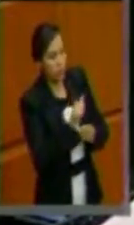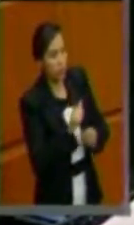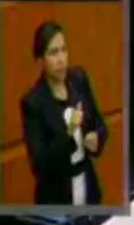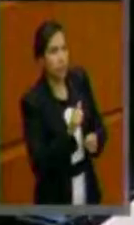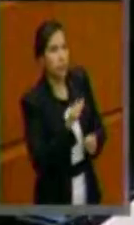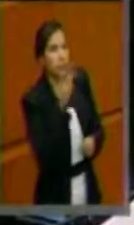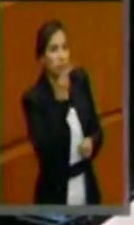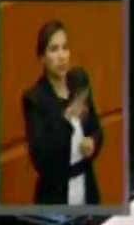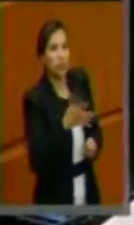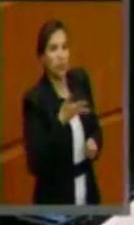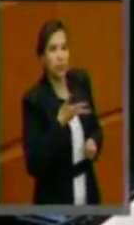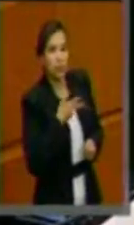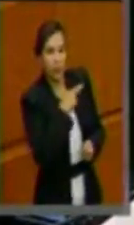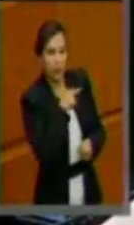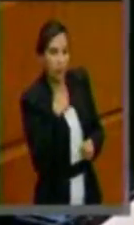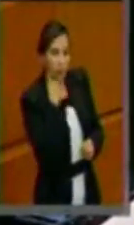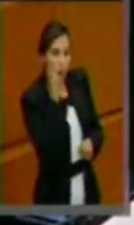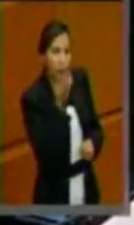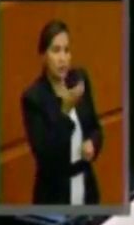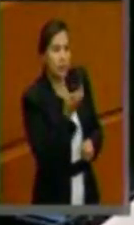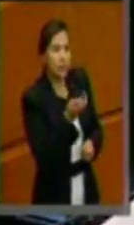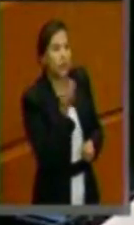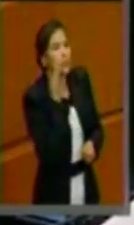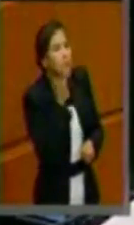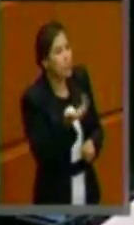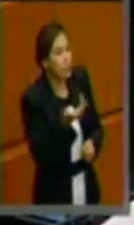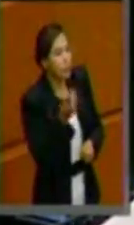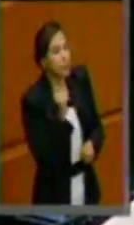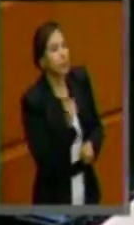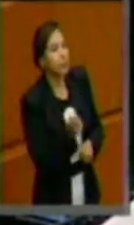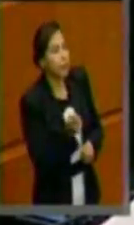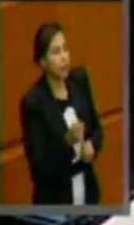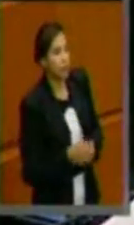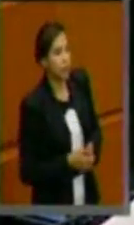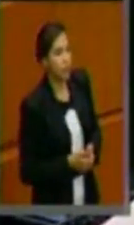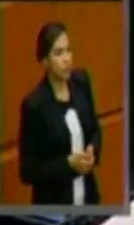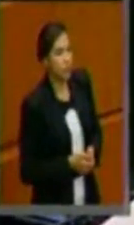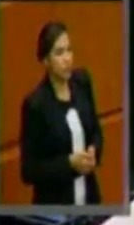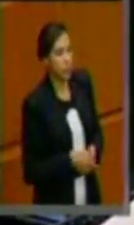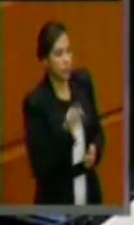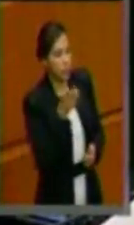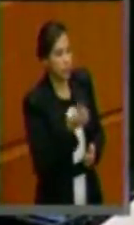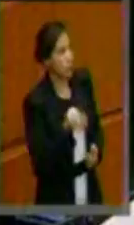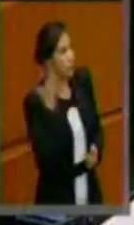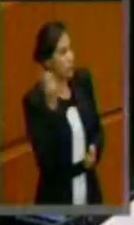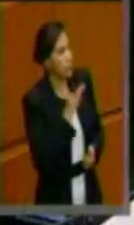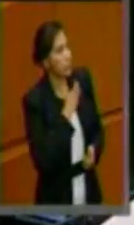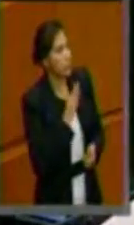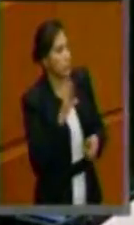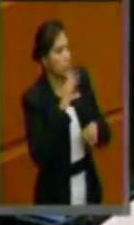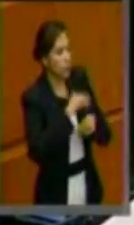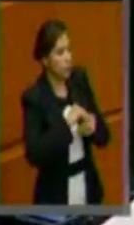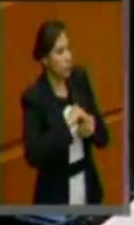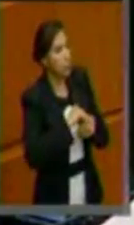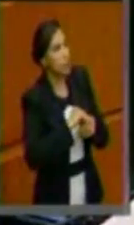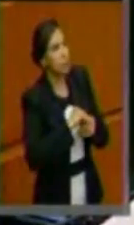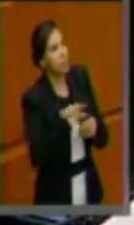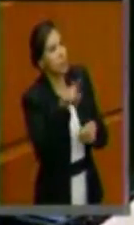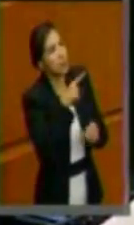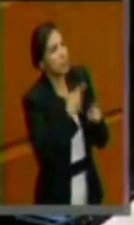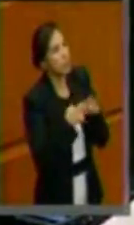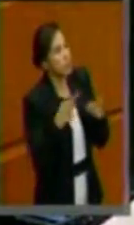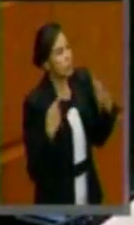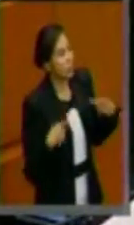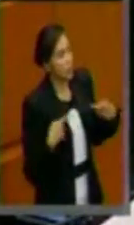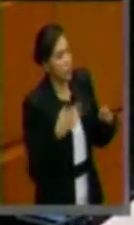De veras, eso es lo que nosotros queremos, que estamos buscando. Entonces, este foro nos va a permitir, con elementos de